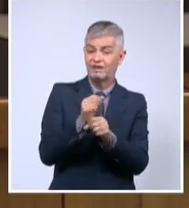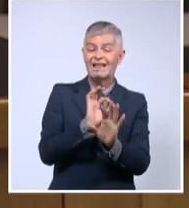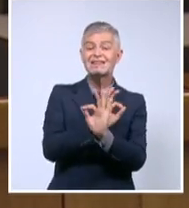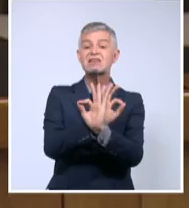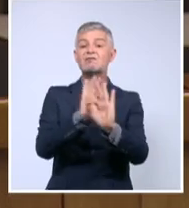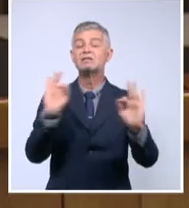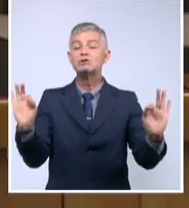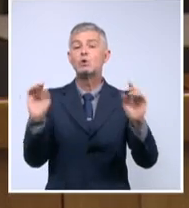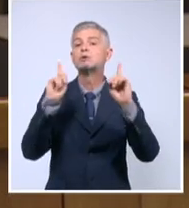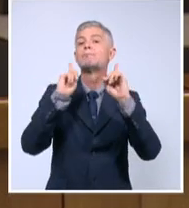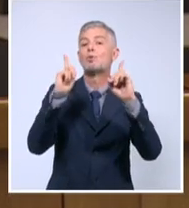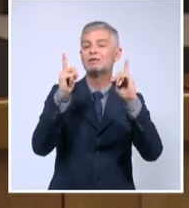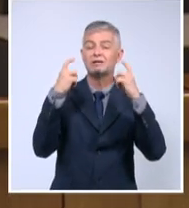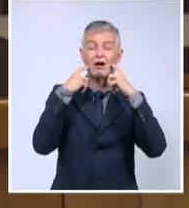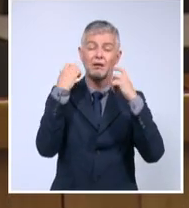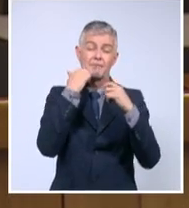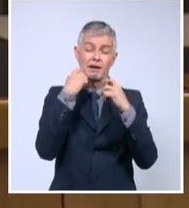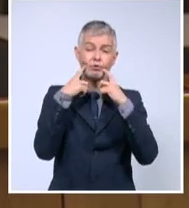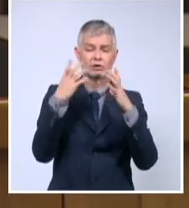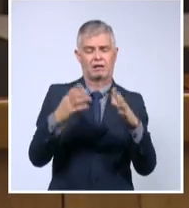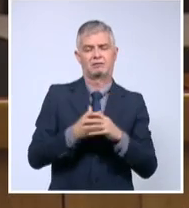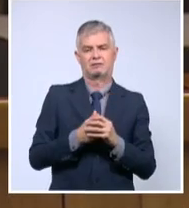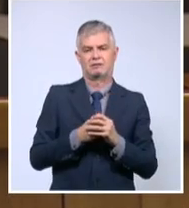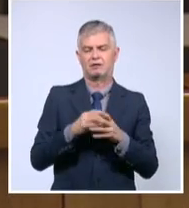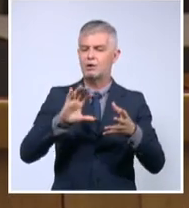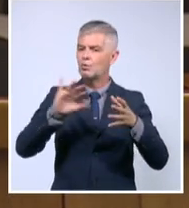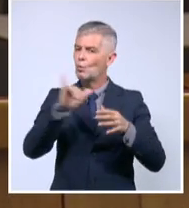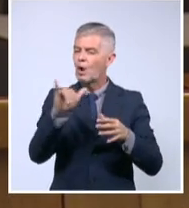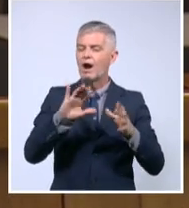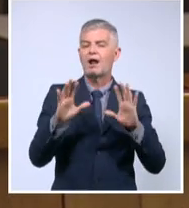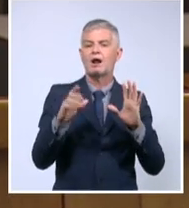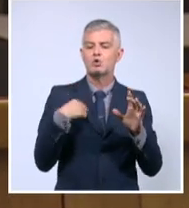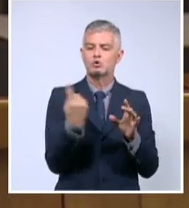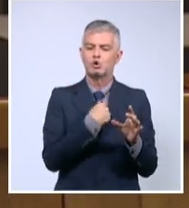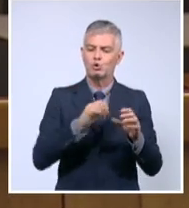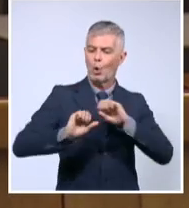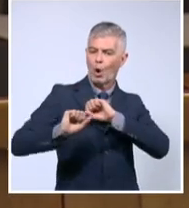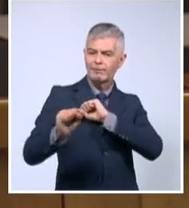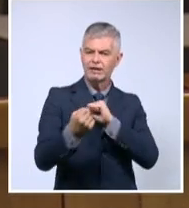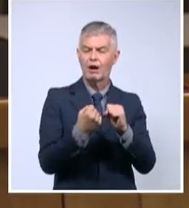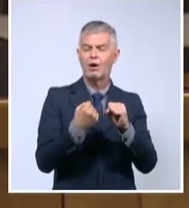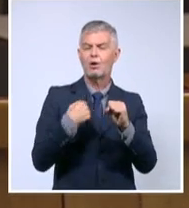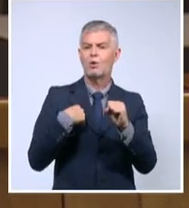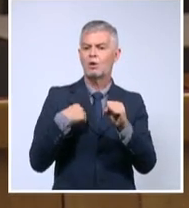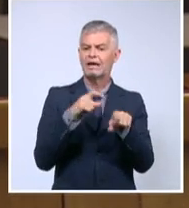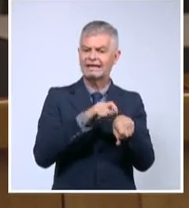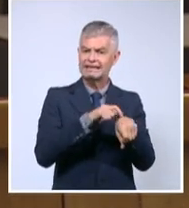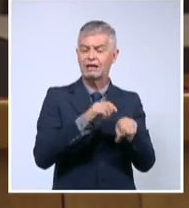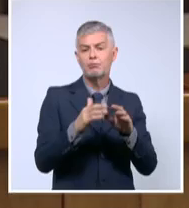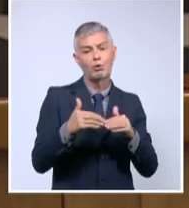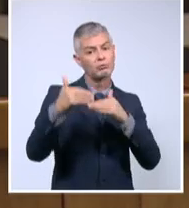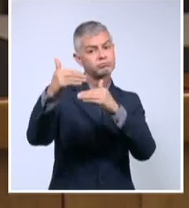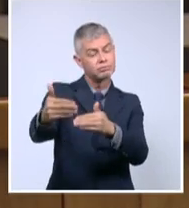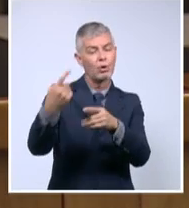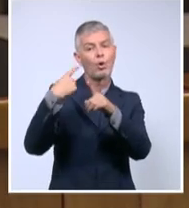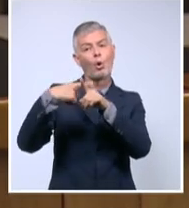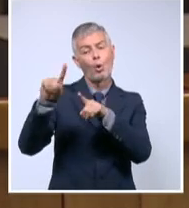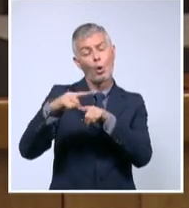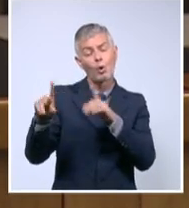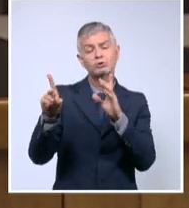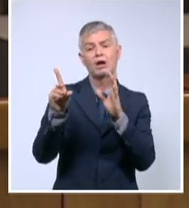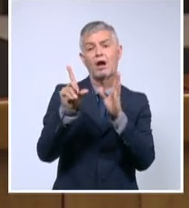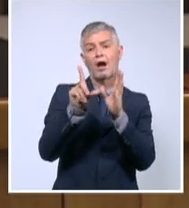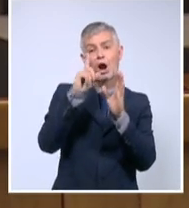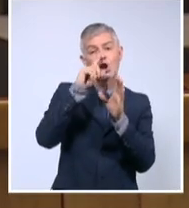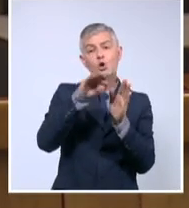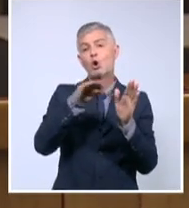políticas fundamentales. Del mismo modo, nos hemos visto obligados a transferir en el tiempo otras disposiciones normativas,